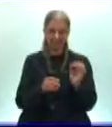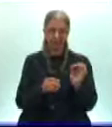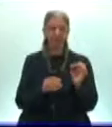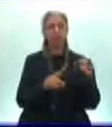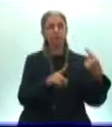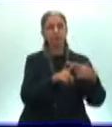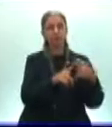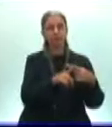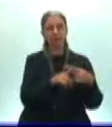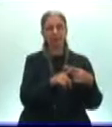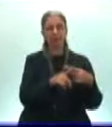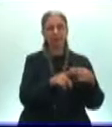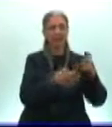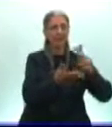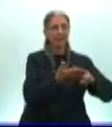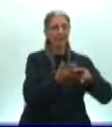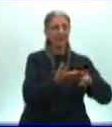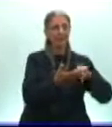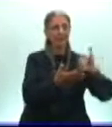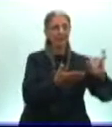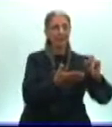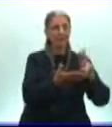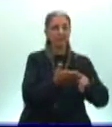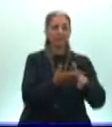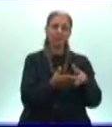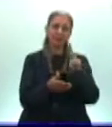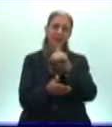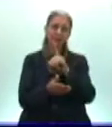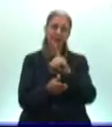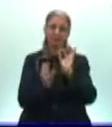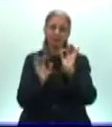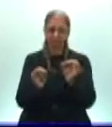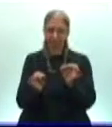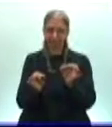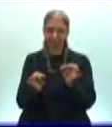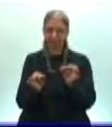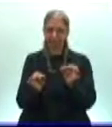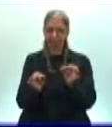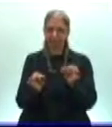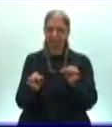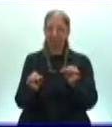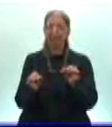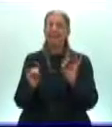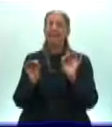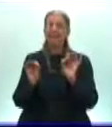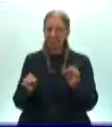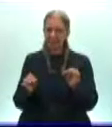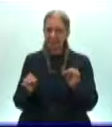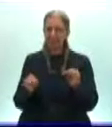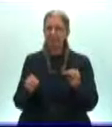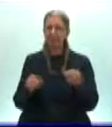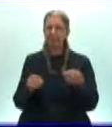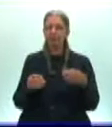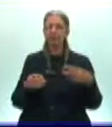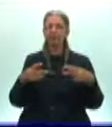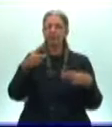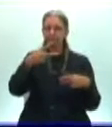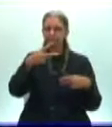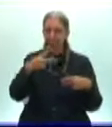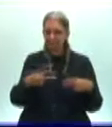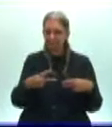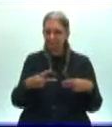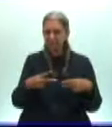la desigualdad, se mantiene el sentido de esa desigualdad. Bueno, llevado